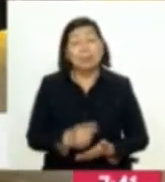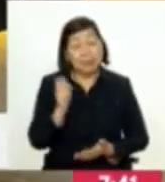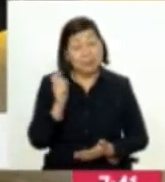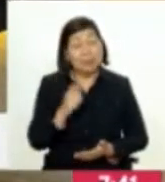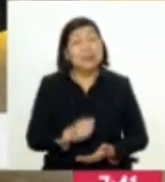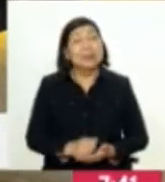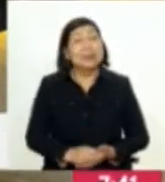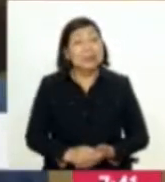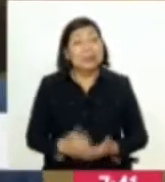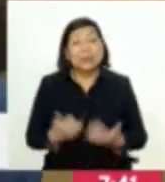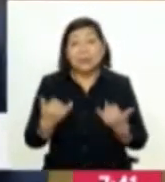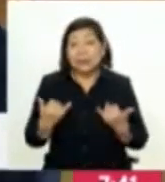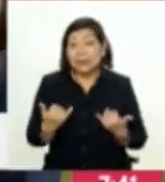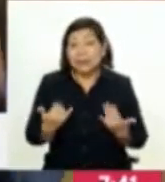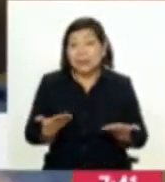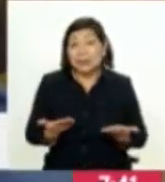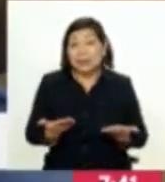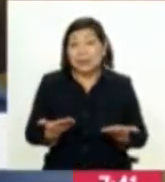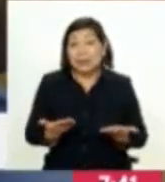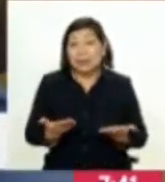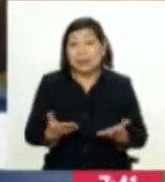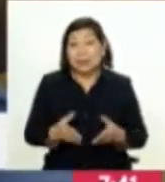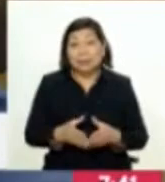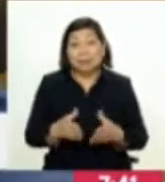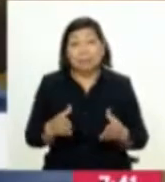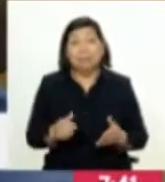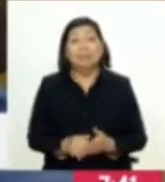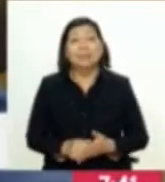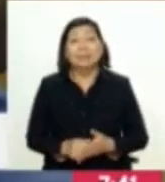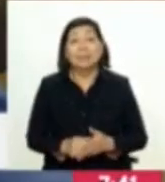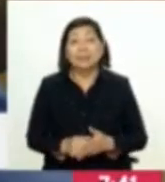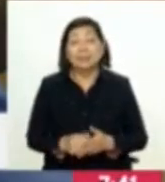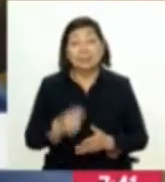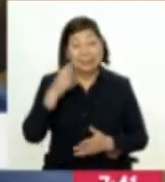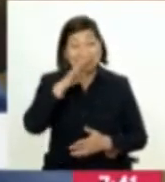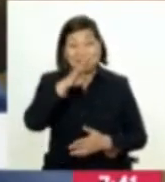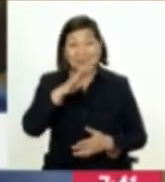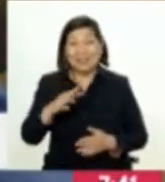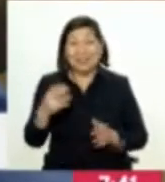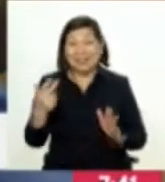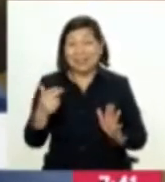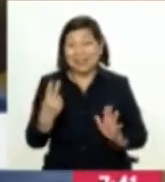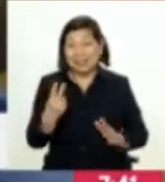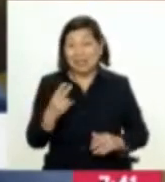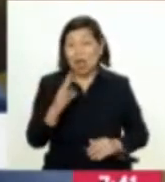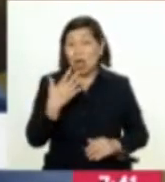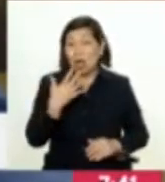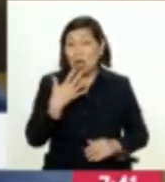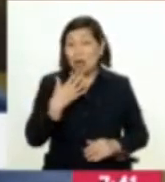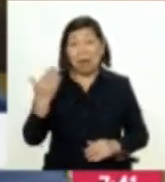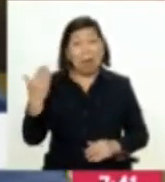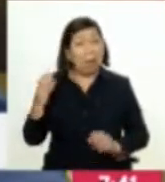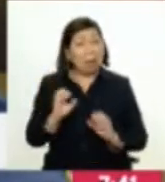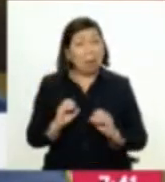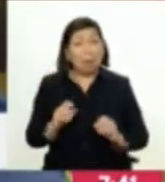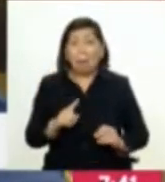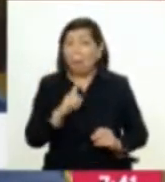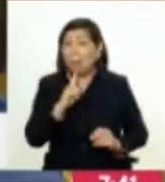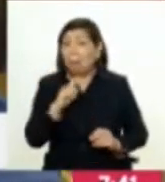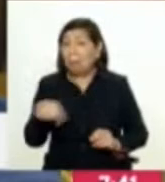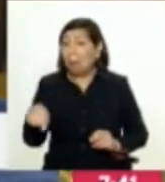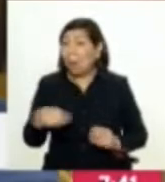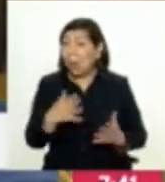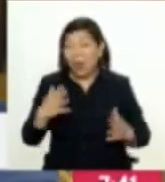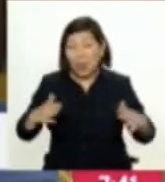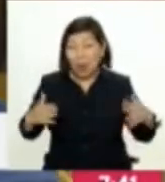dramático, ¿no? Hoy día propagandizamos la montaña de los siete colores, ¿no es cierto? Pero hace algunos años nadie sabía que